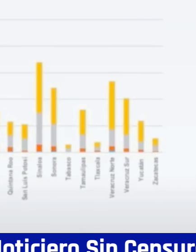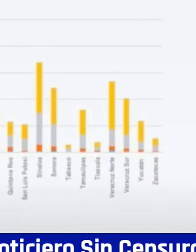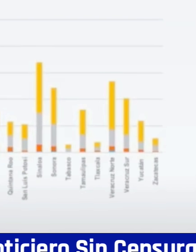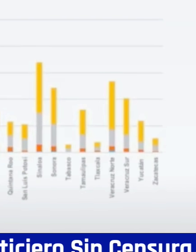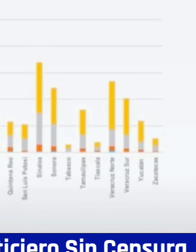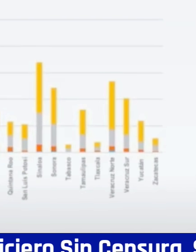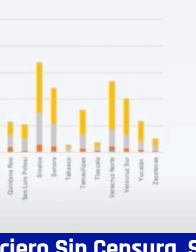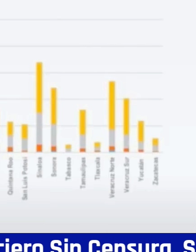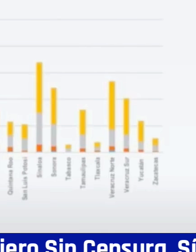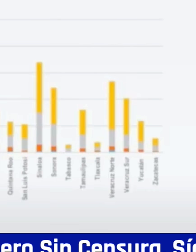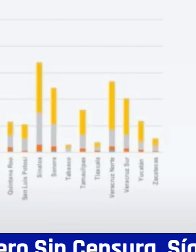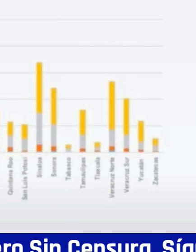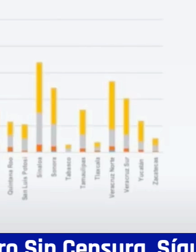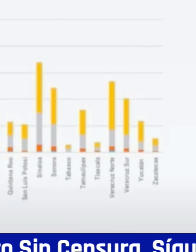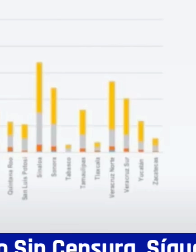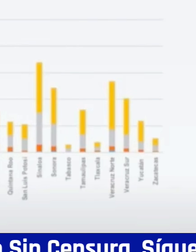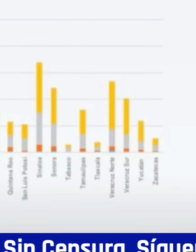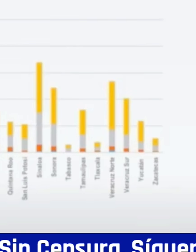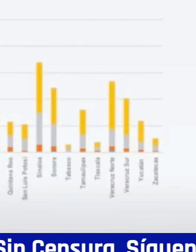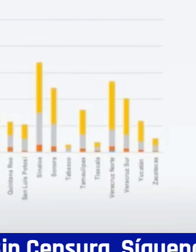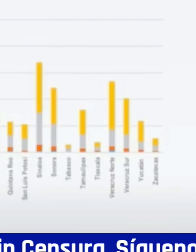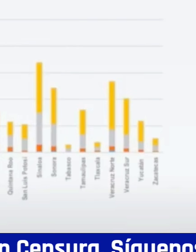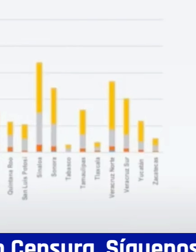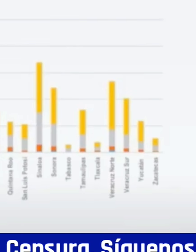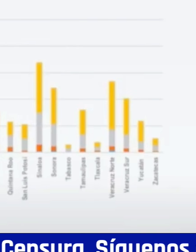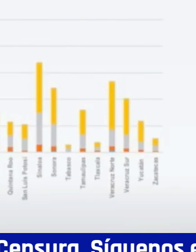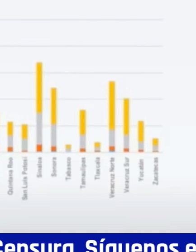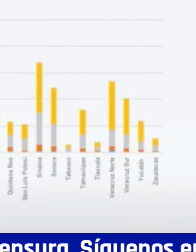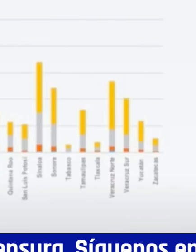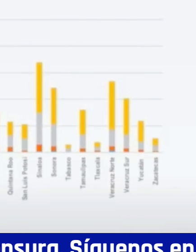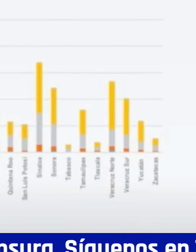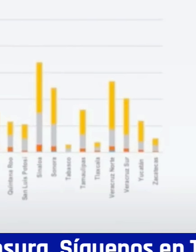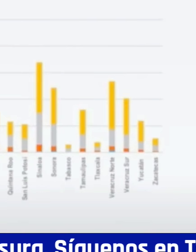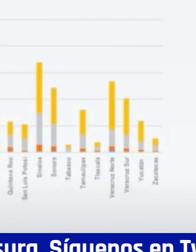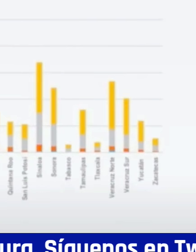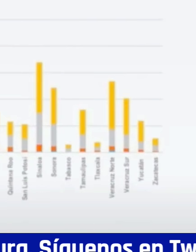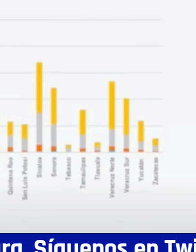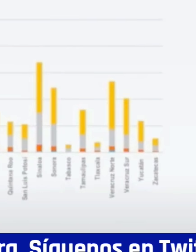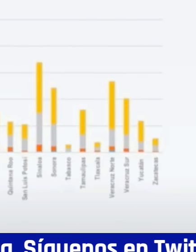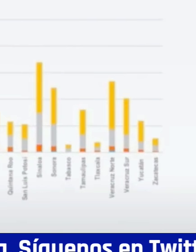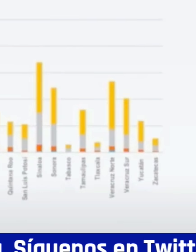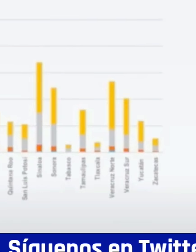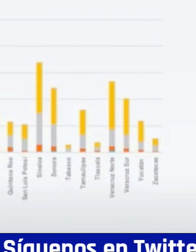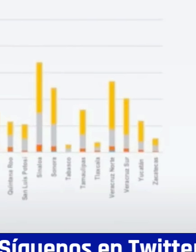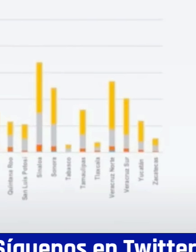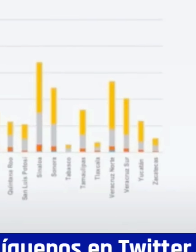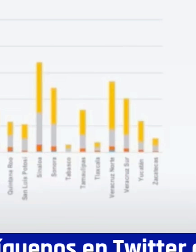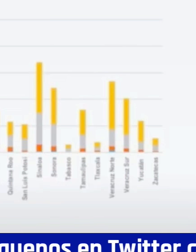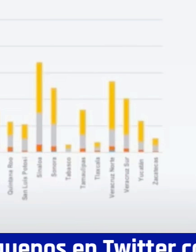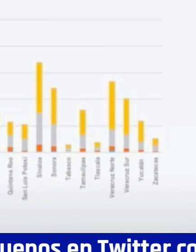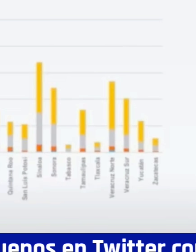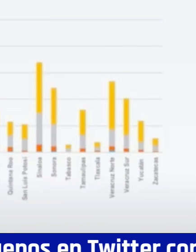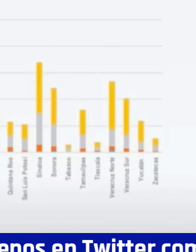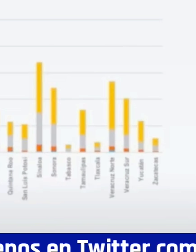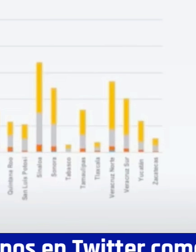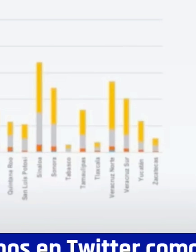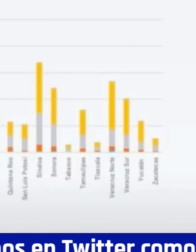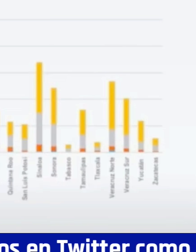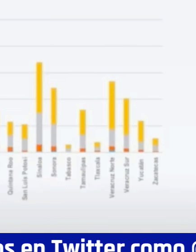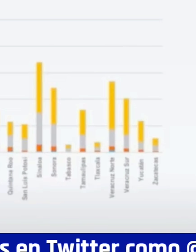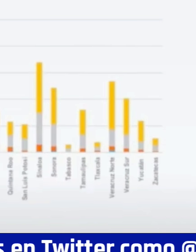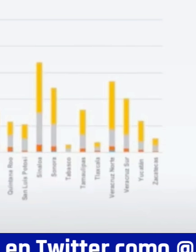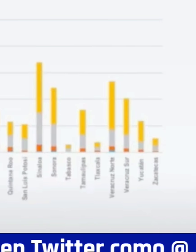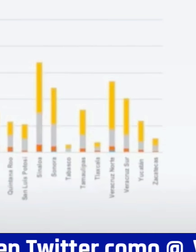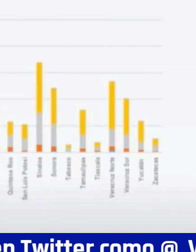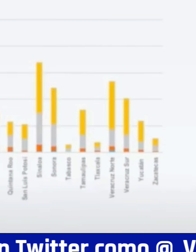De rango de edad de 31 a 50, el 33% de los hospitalizados. De 19